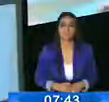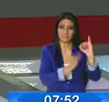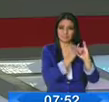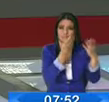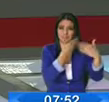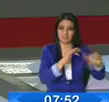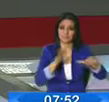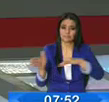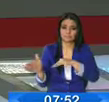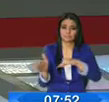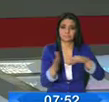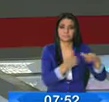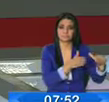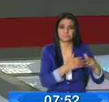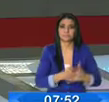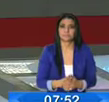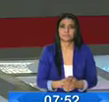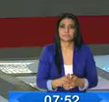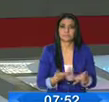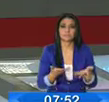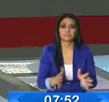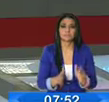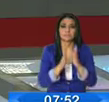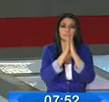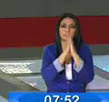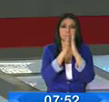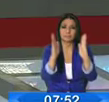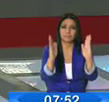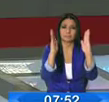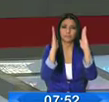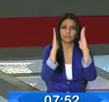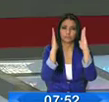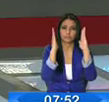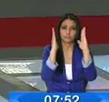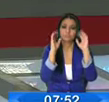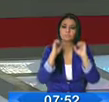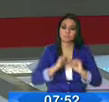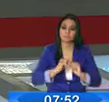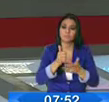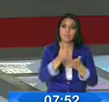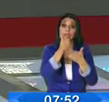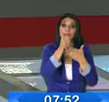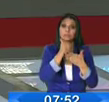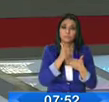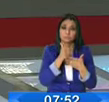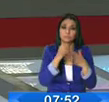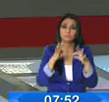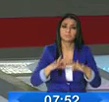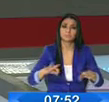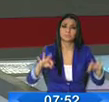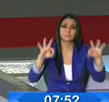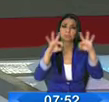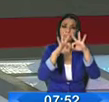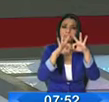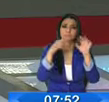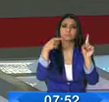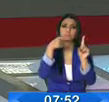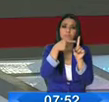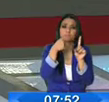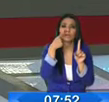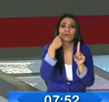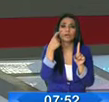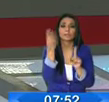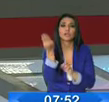y haciéndose amigos vamos a pedirles que por favor presten atención hay que echar la mano la ayuda necesaria a un jovencito llamado ne